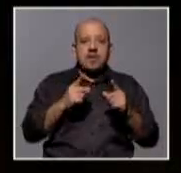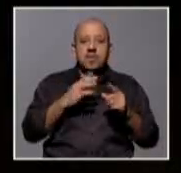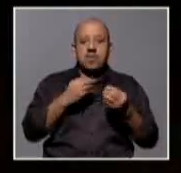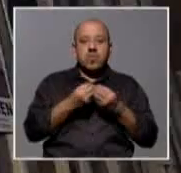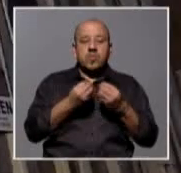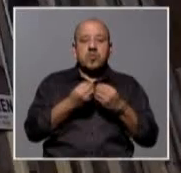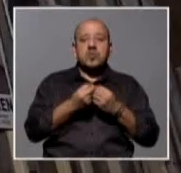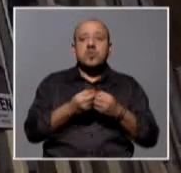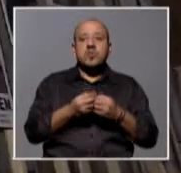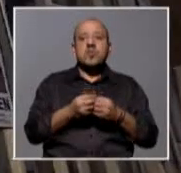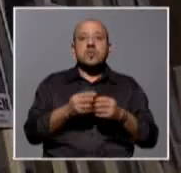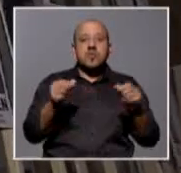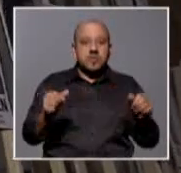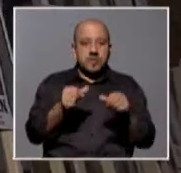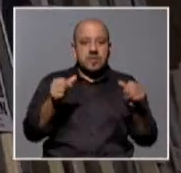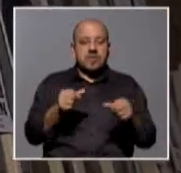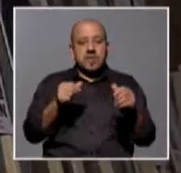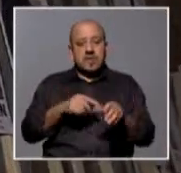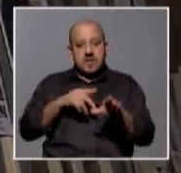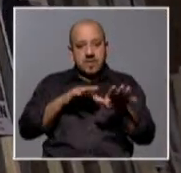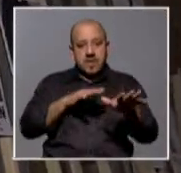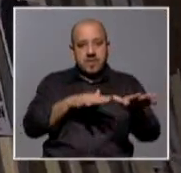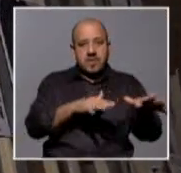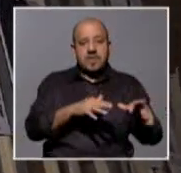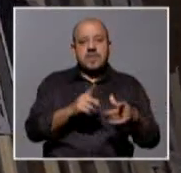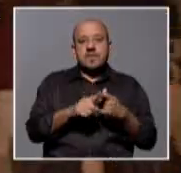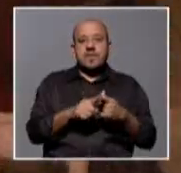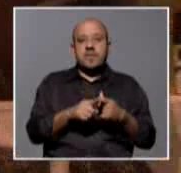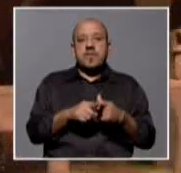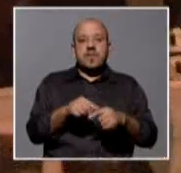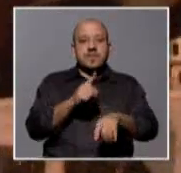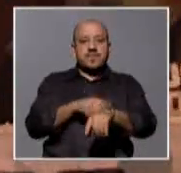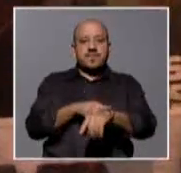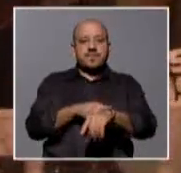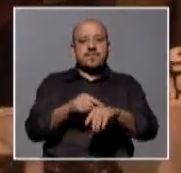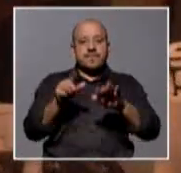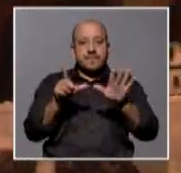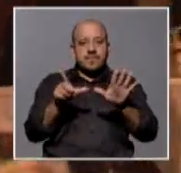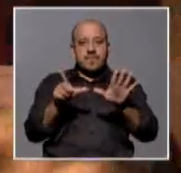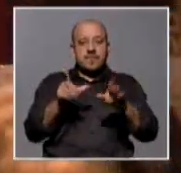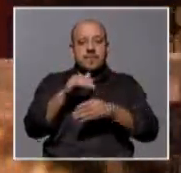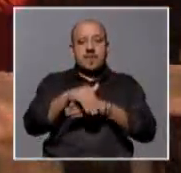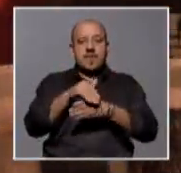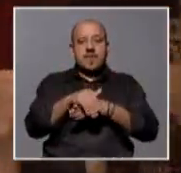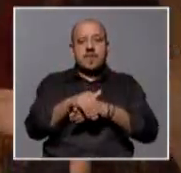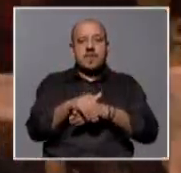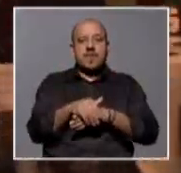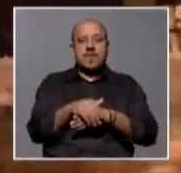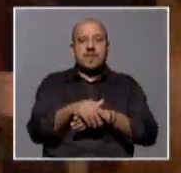Lo que se va a hacer es que se va a hacer la marcha virtual, se van a transmitir a las 19 unos cuantos